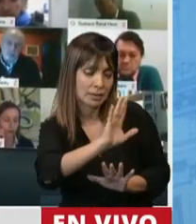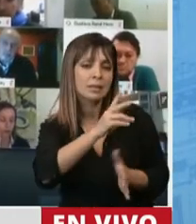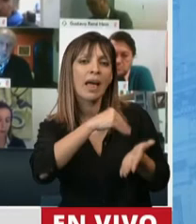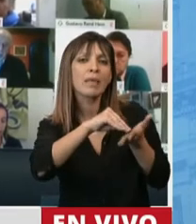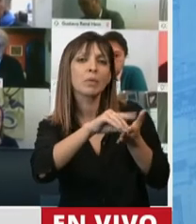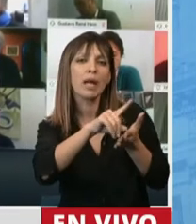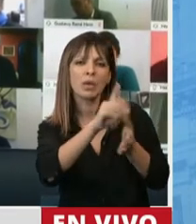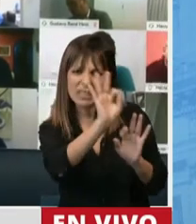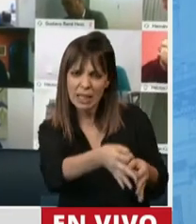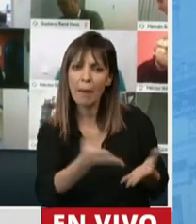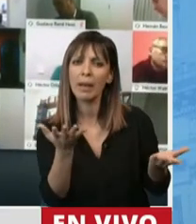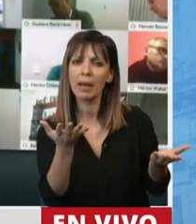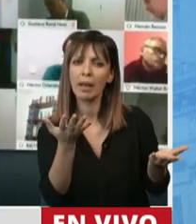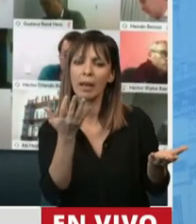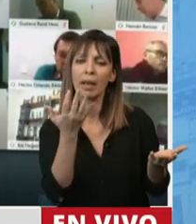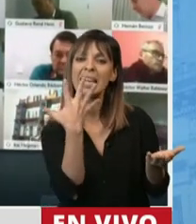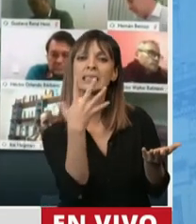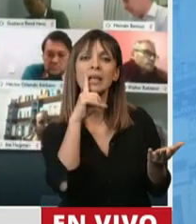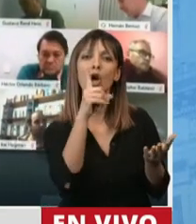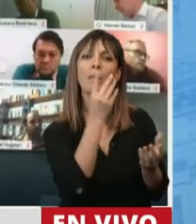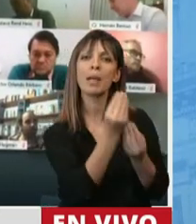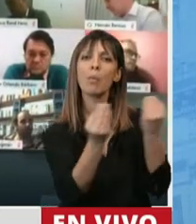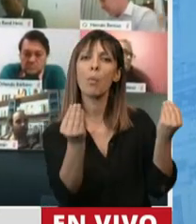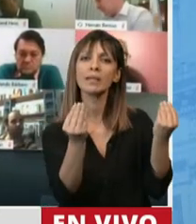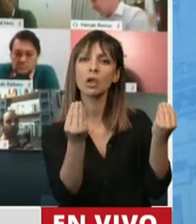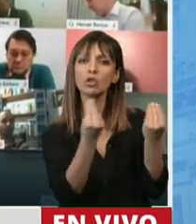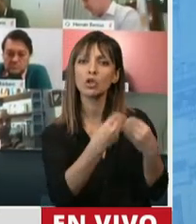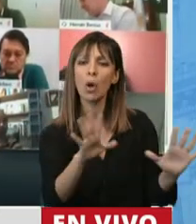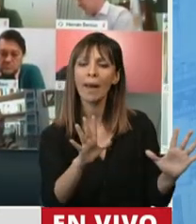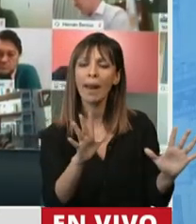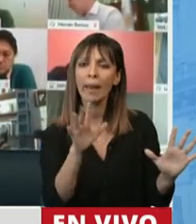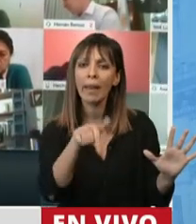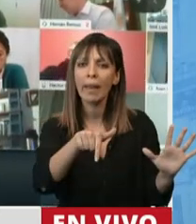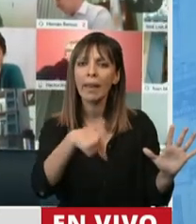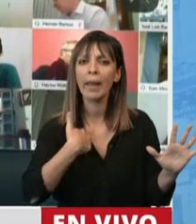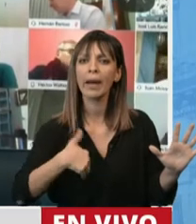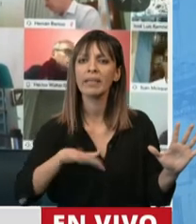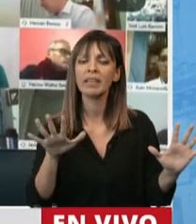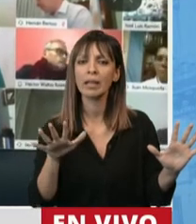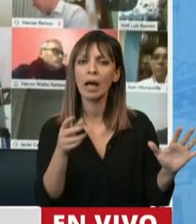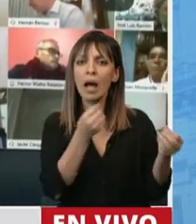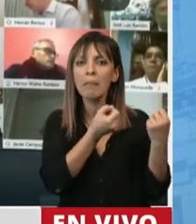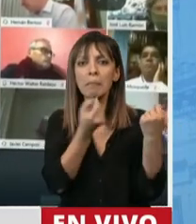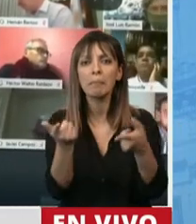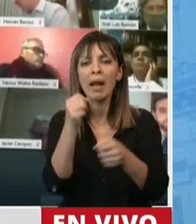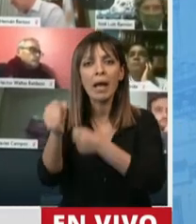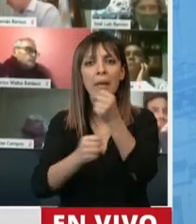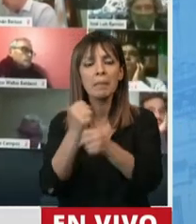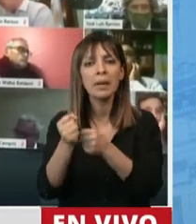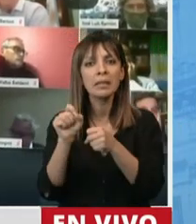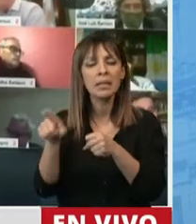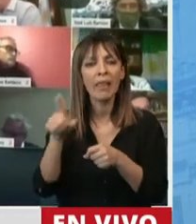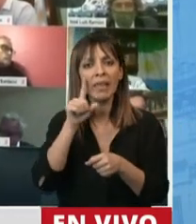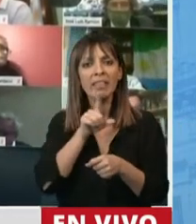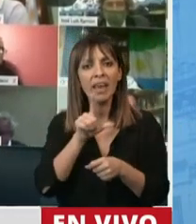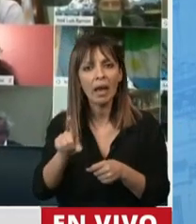que había 5.000 puestos de trabajo vacantes en la Argentina para las empresas de la industria IT, y